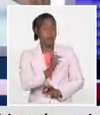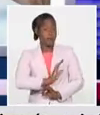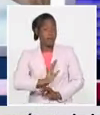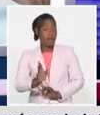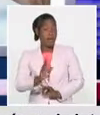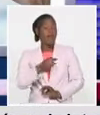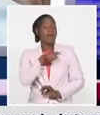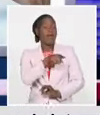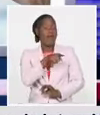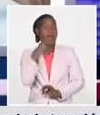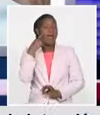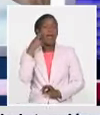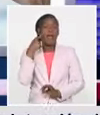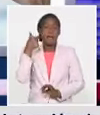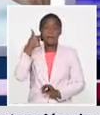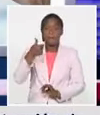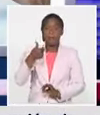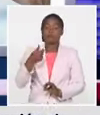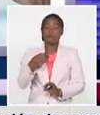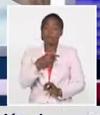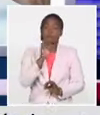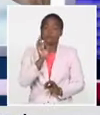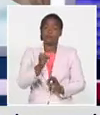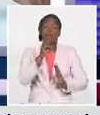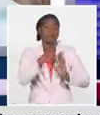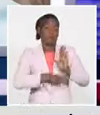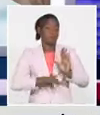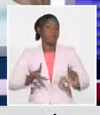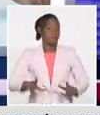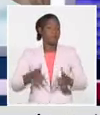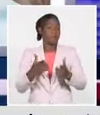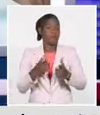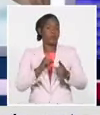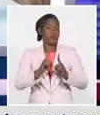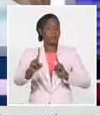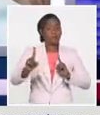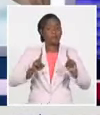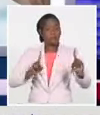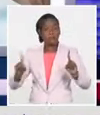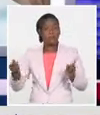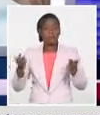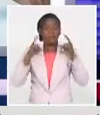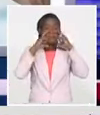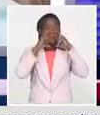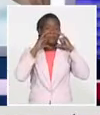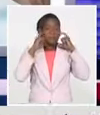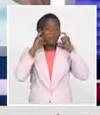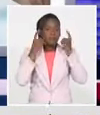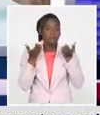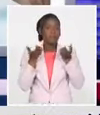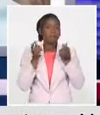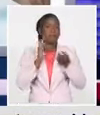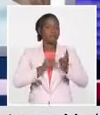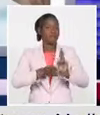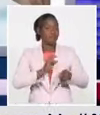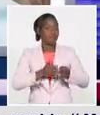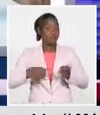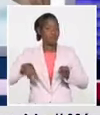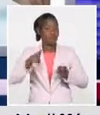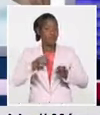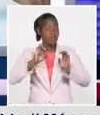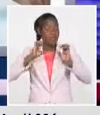distancia, manteniendo el uso de las medidas higiénicas y todo lo que ha sido indicado por las autoridades de salud. Esto no quiere